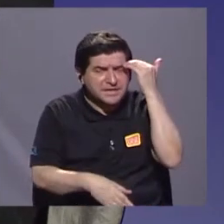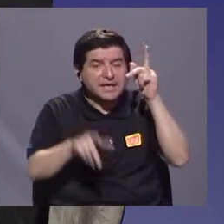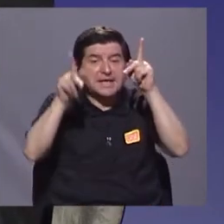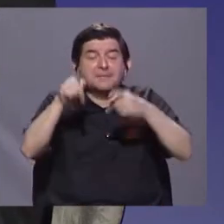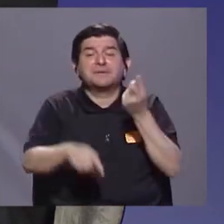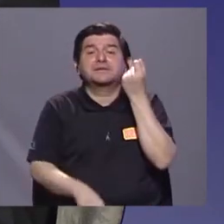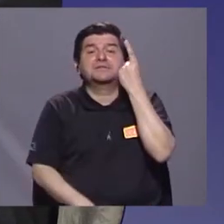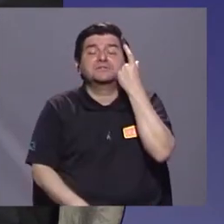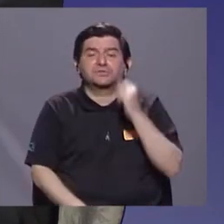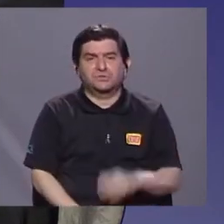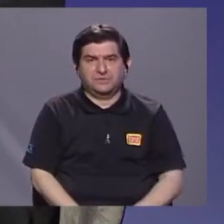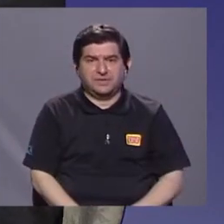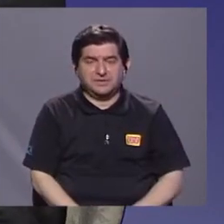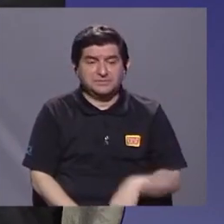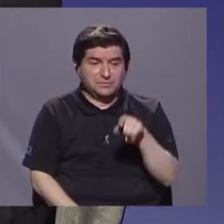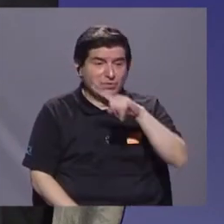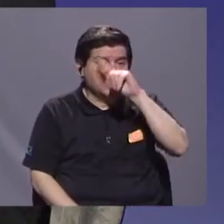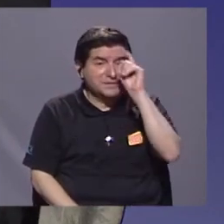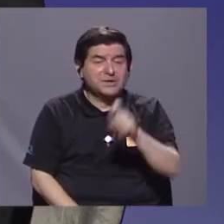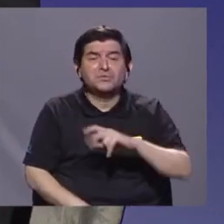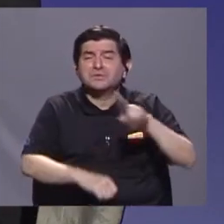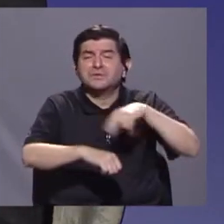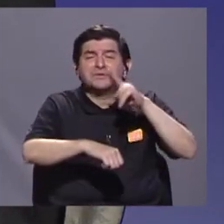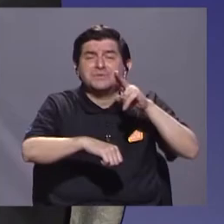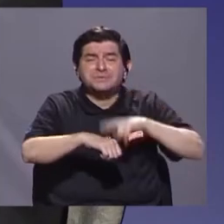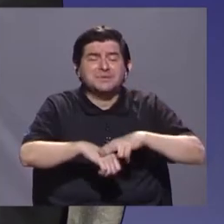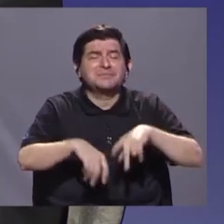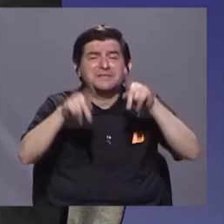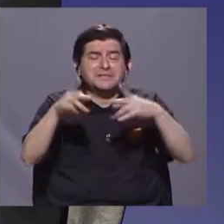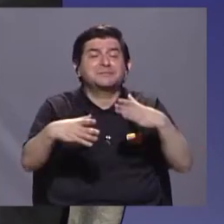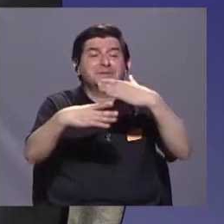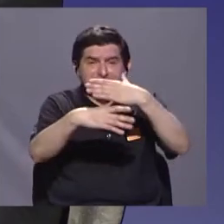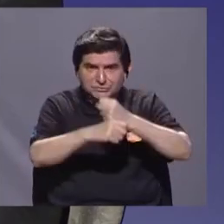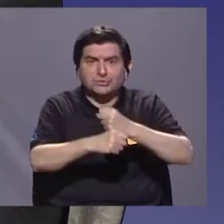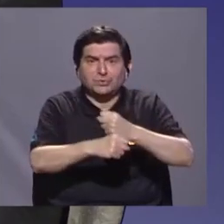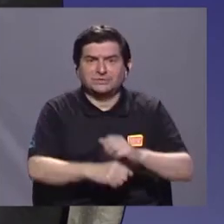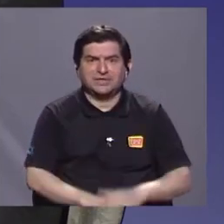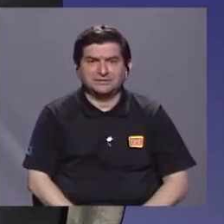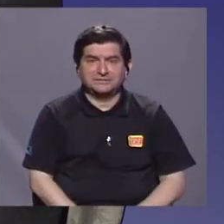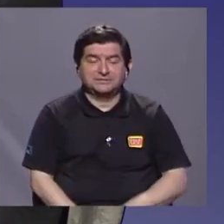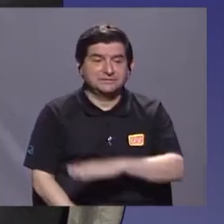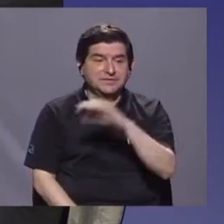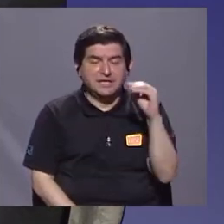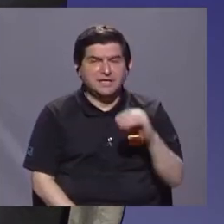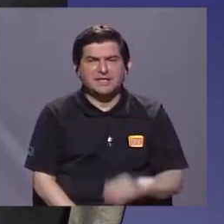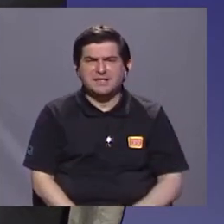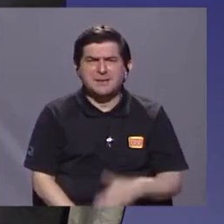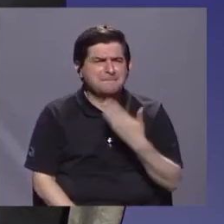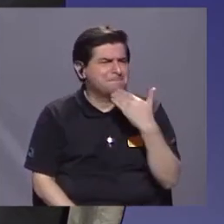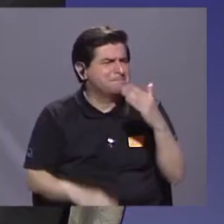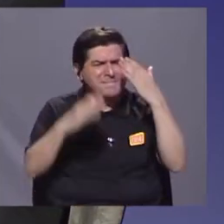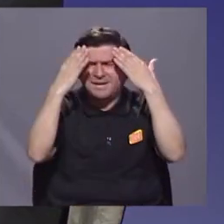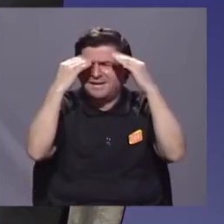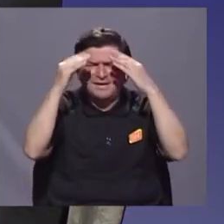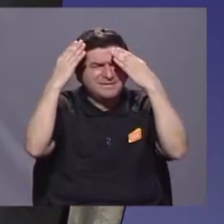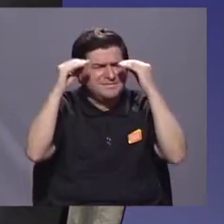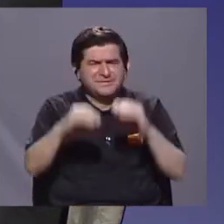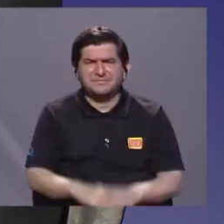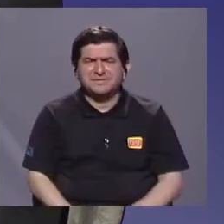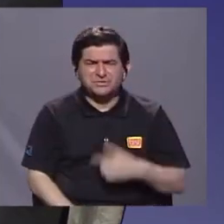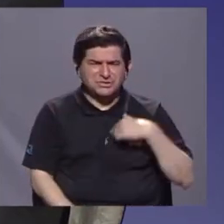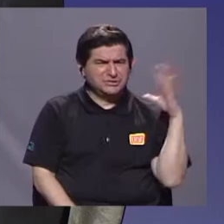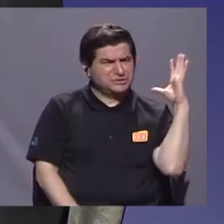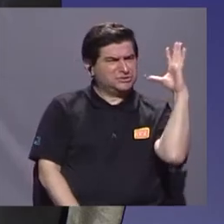entender porque son preguntas que constantemente nos están haciendo y que se manejan mal eso es lo que no